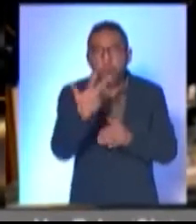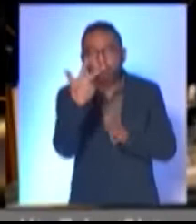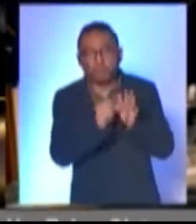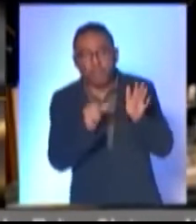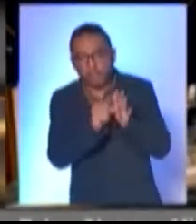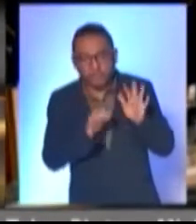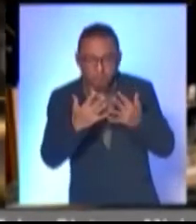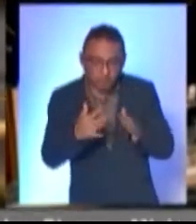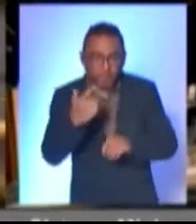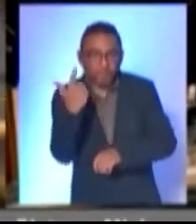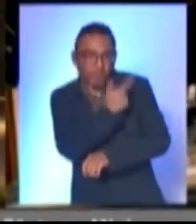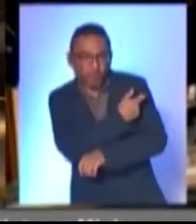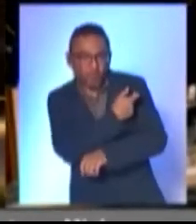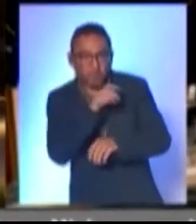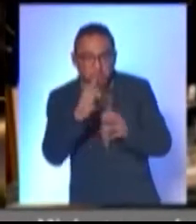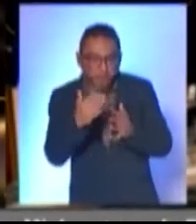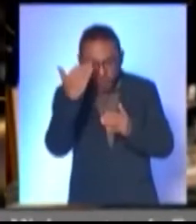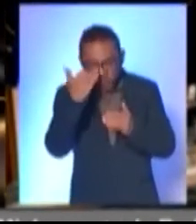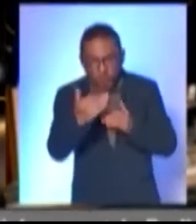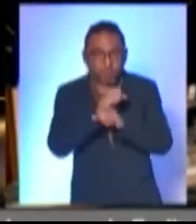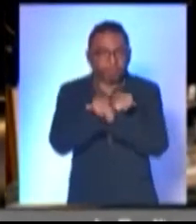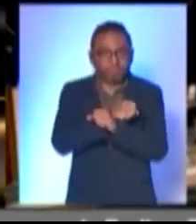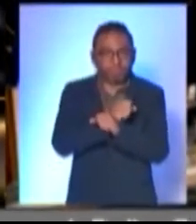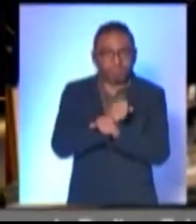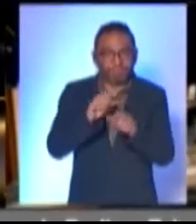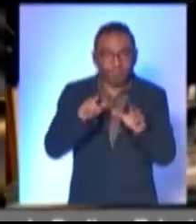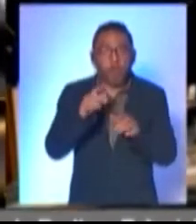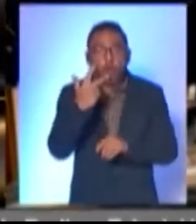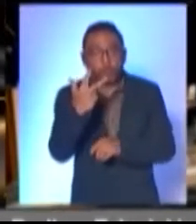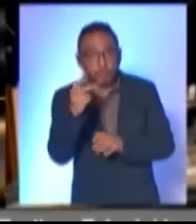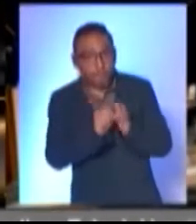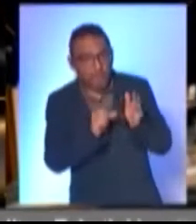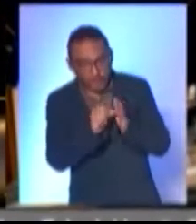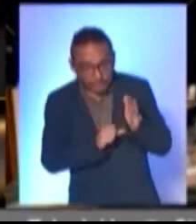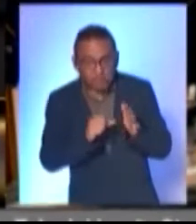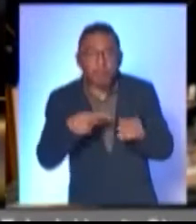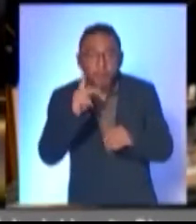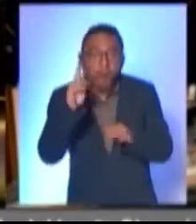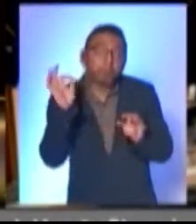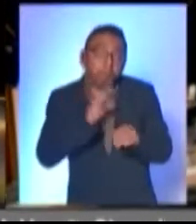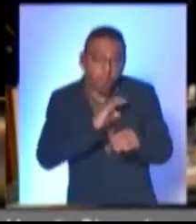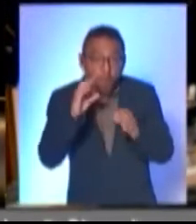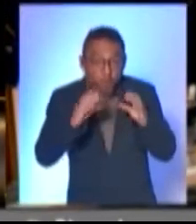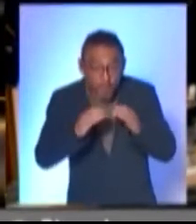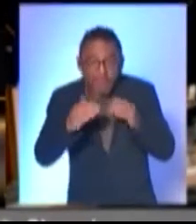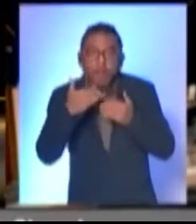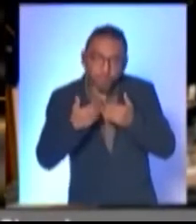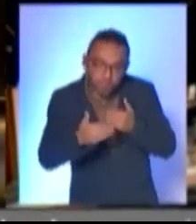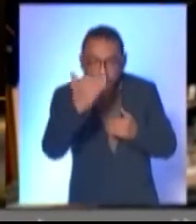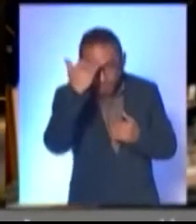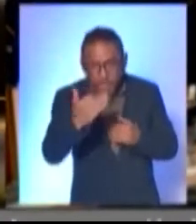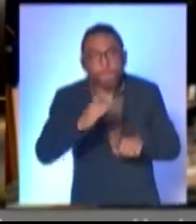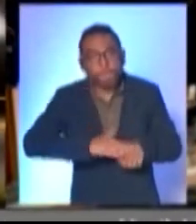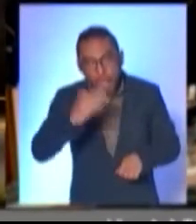vacunas contra COVID dura por lo menos 8 meses. Sin embargo, esta inmunidad podría durar más tiempo. ¿Qué tanto más tiempo? No lo vamos a